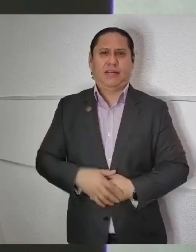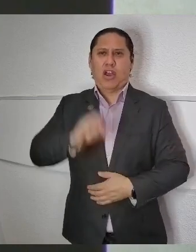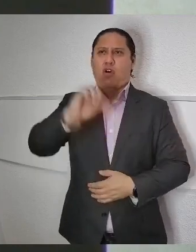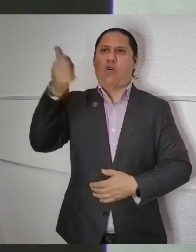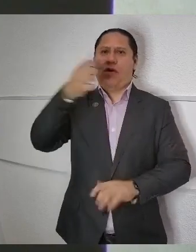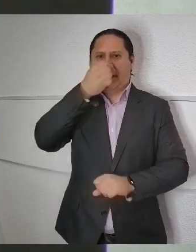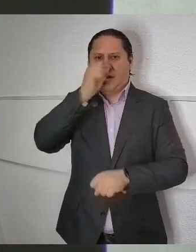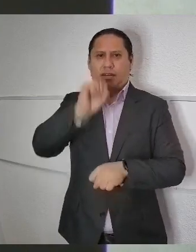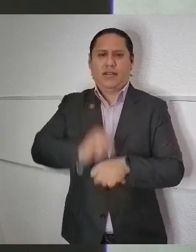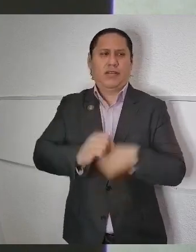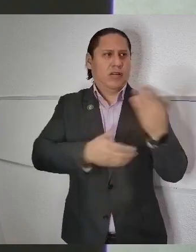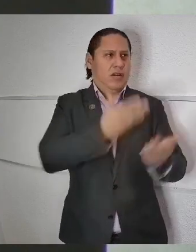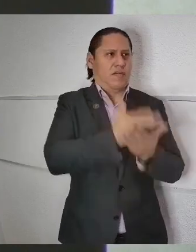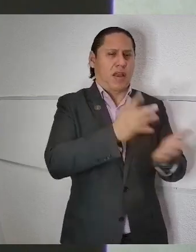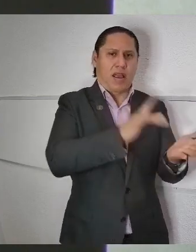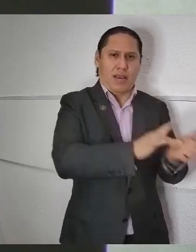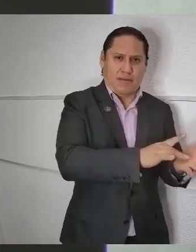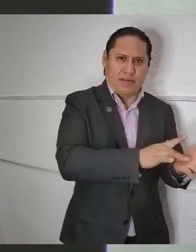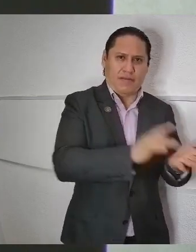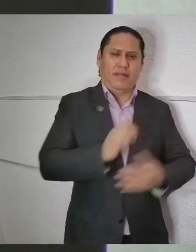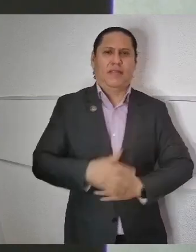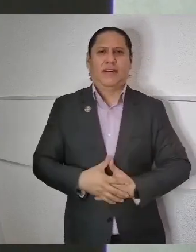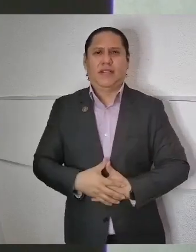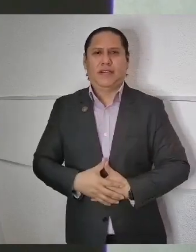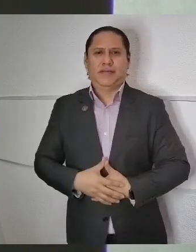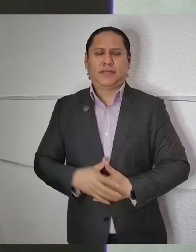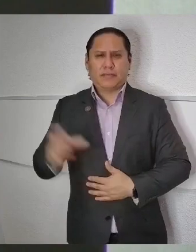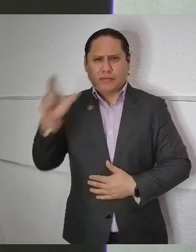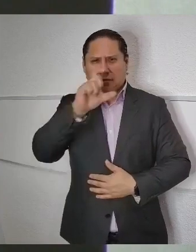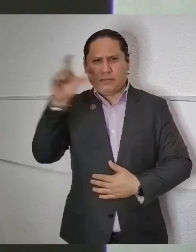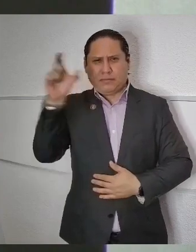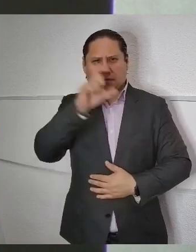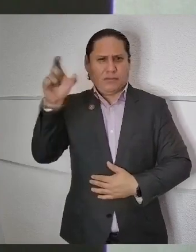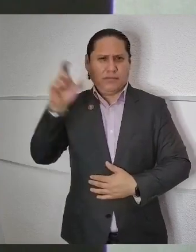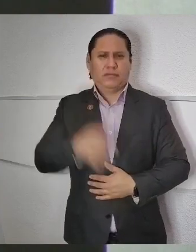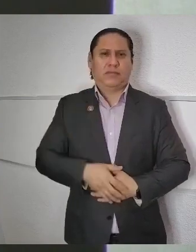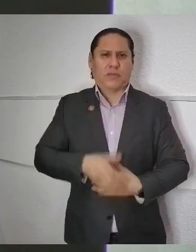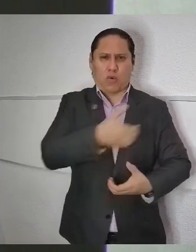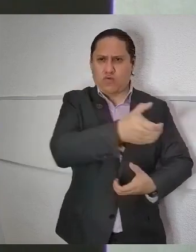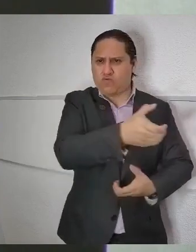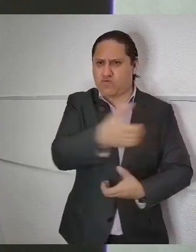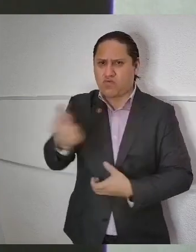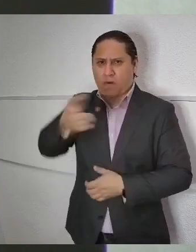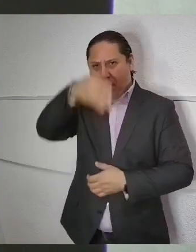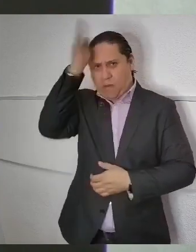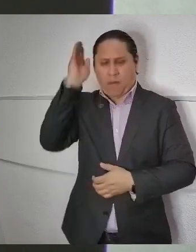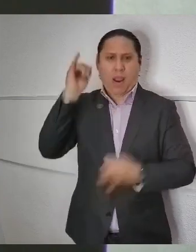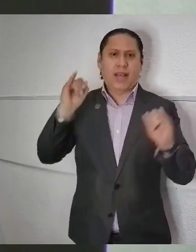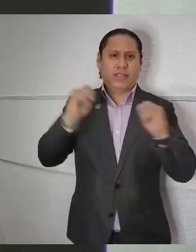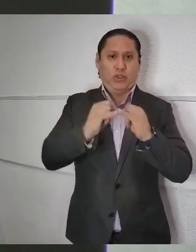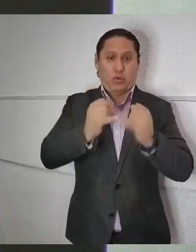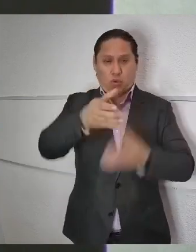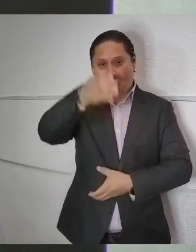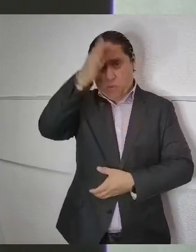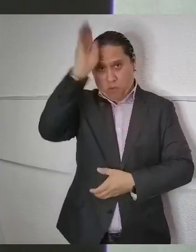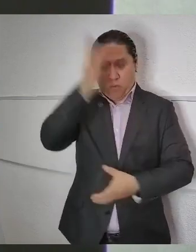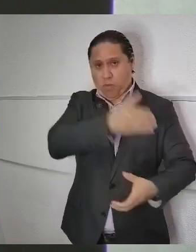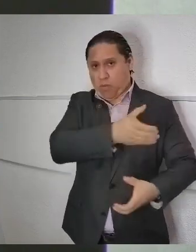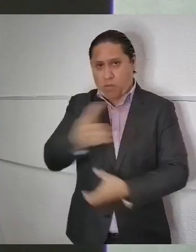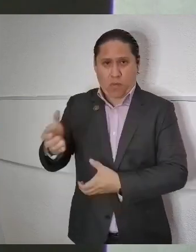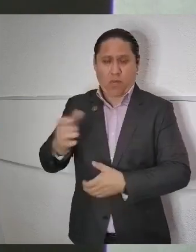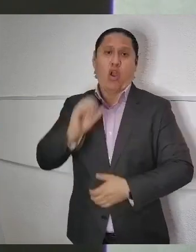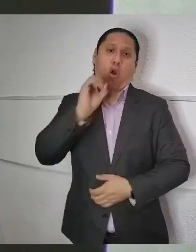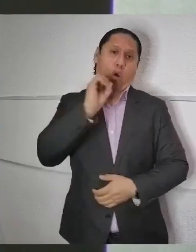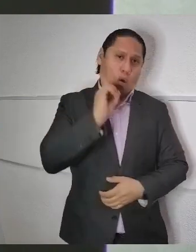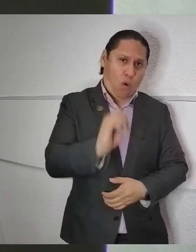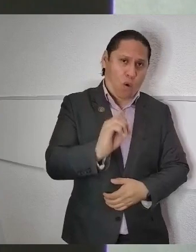otras secretarías le piden apoyo. Cuando los bomberos, el Instituto de Bomberos del Estado de Chiapas o